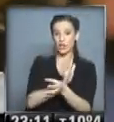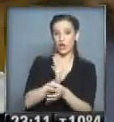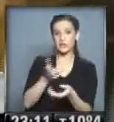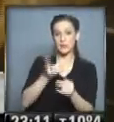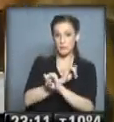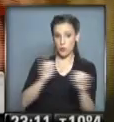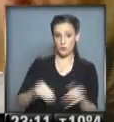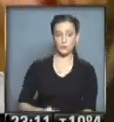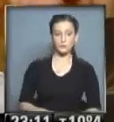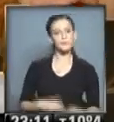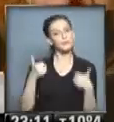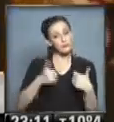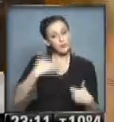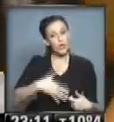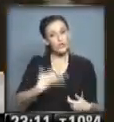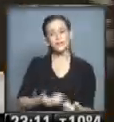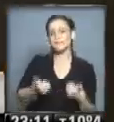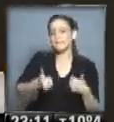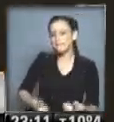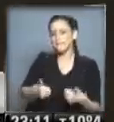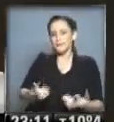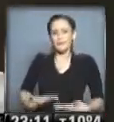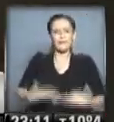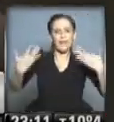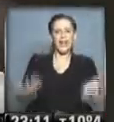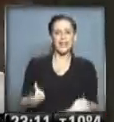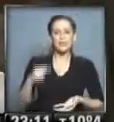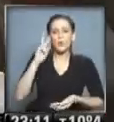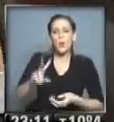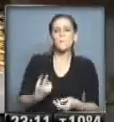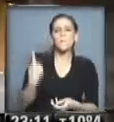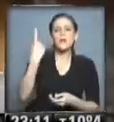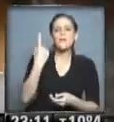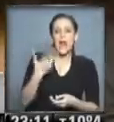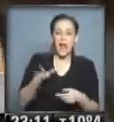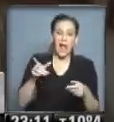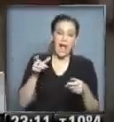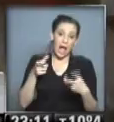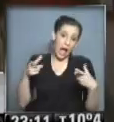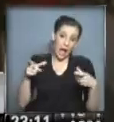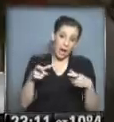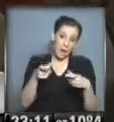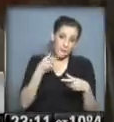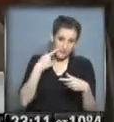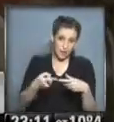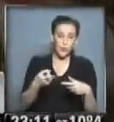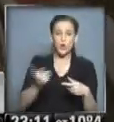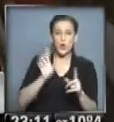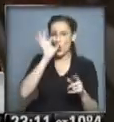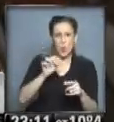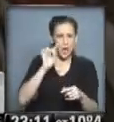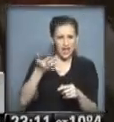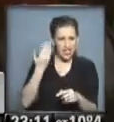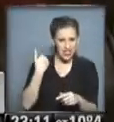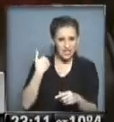norma contenta feliz feliz realmente feliz acabo de ver el primer capítulo que yo no lo había visto creo que casi ninguno vimos los